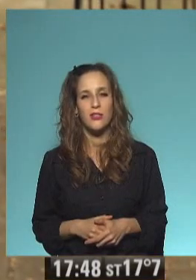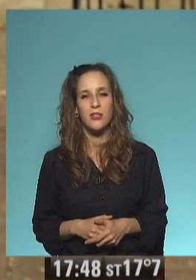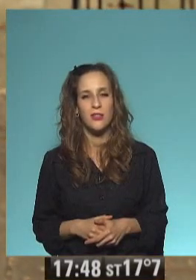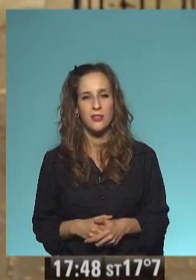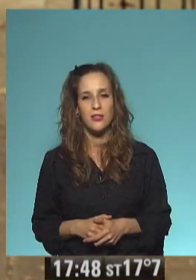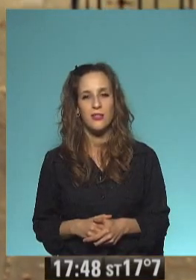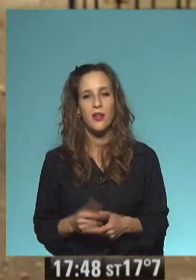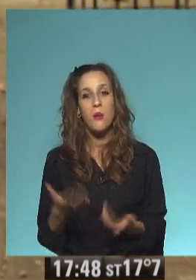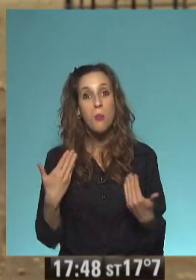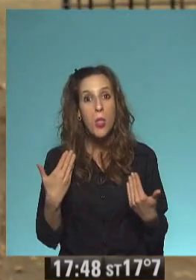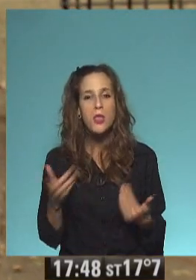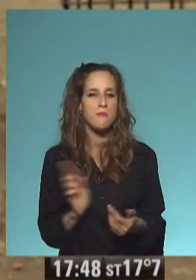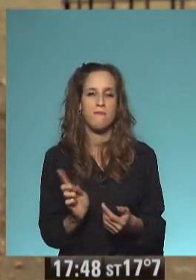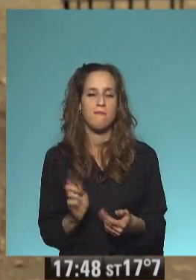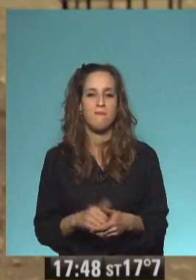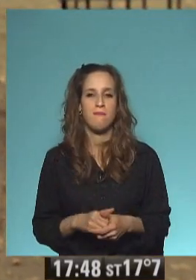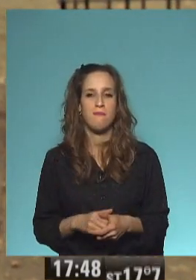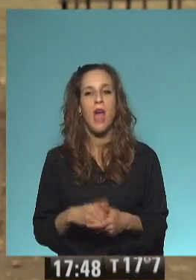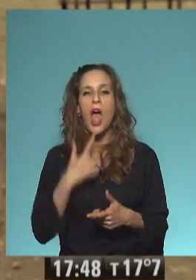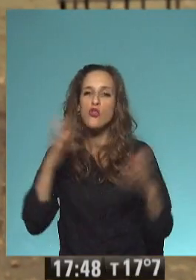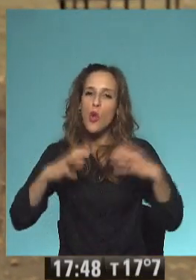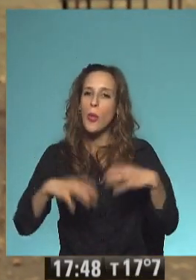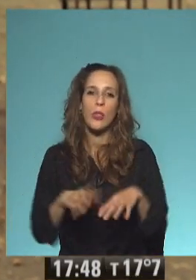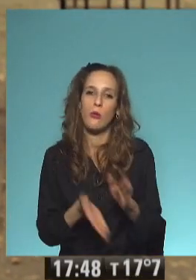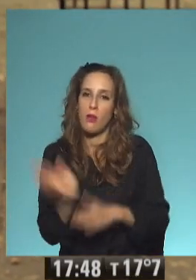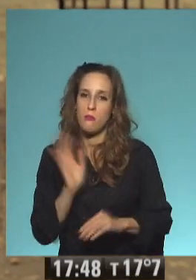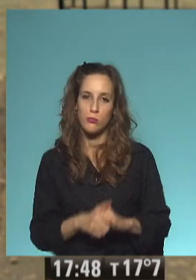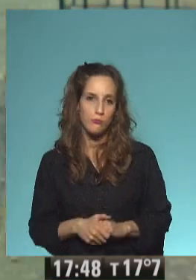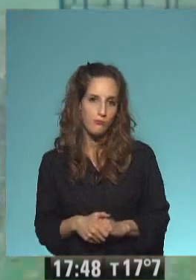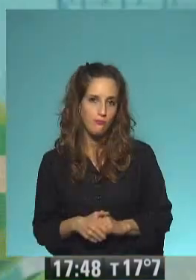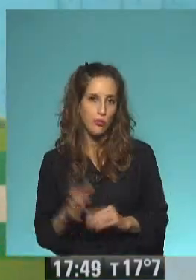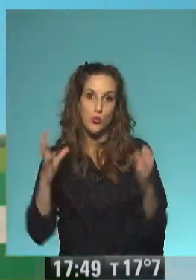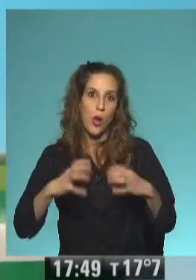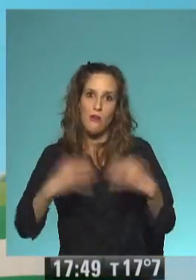Me parece que está lloviendo. Tengo que apurar. ¿Puede o no? Está lloviendo.